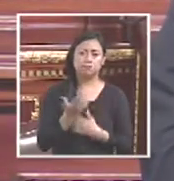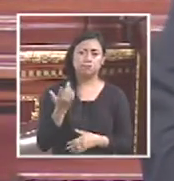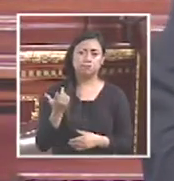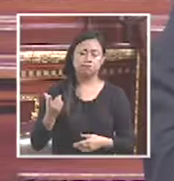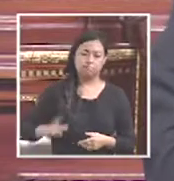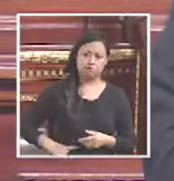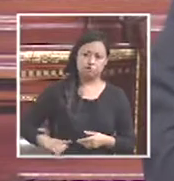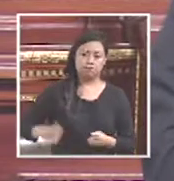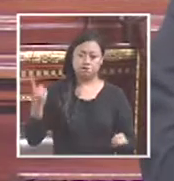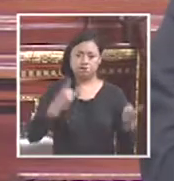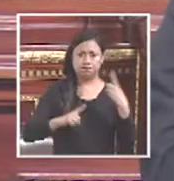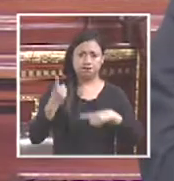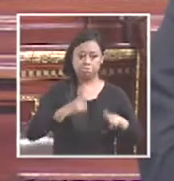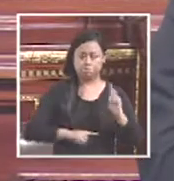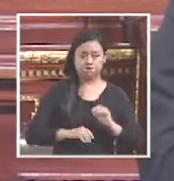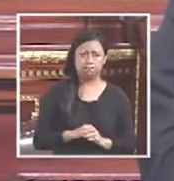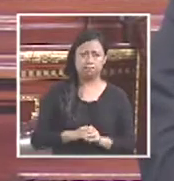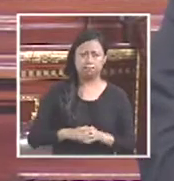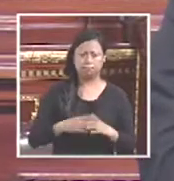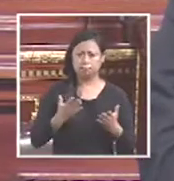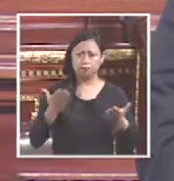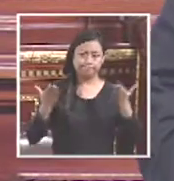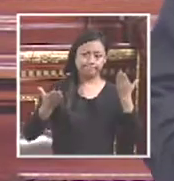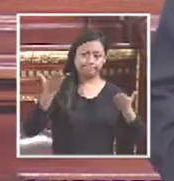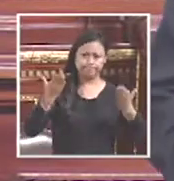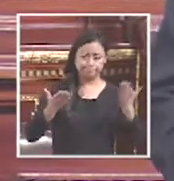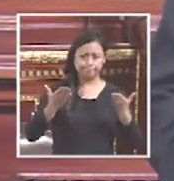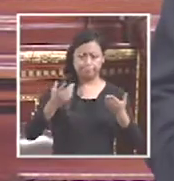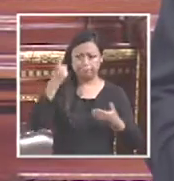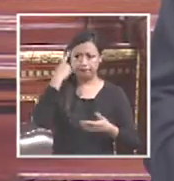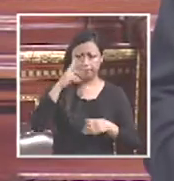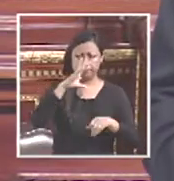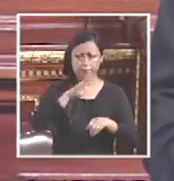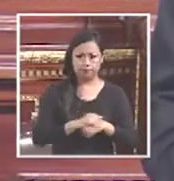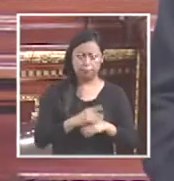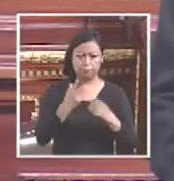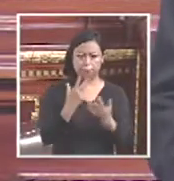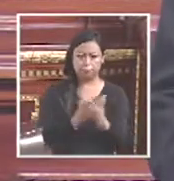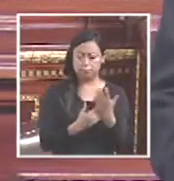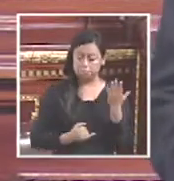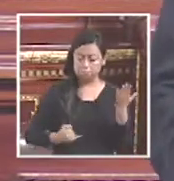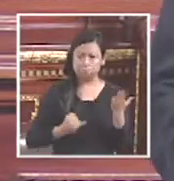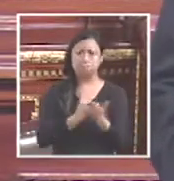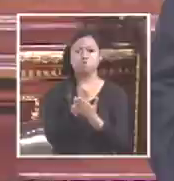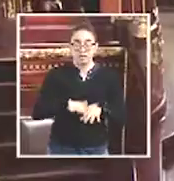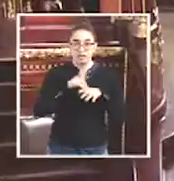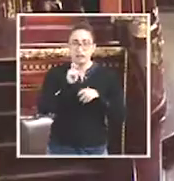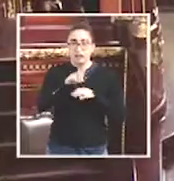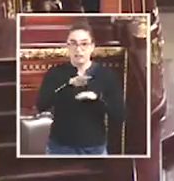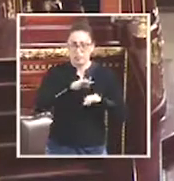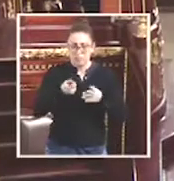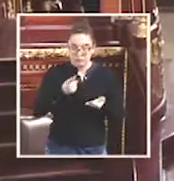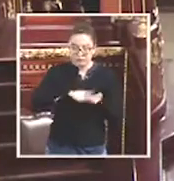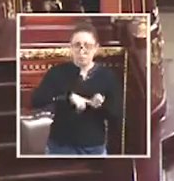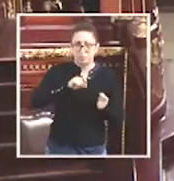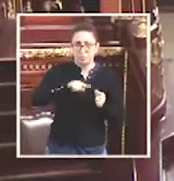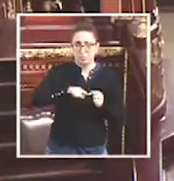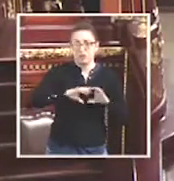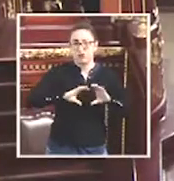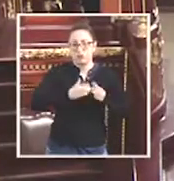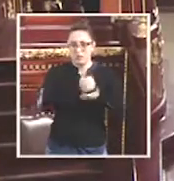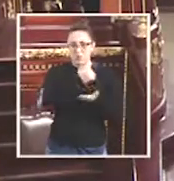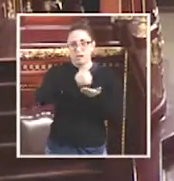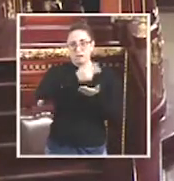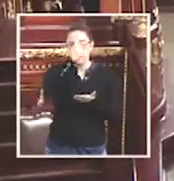gobernabilidad, ciertos equilibrios que permitan tomar las mejores decisiones. Indicó que 3 senadores por